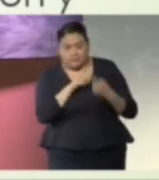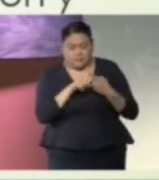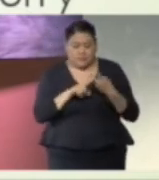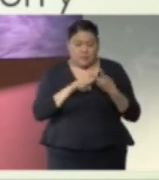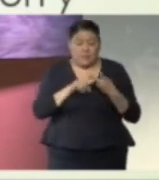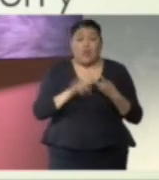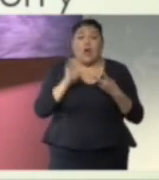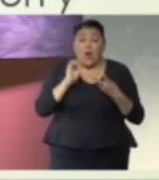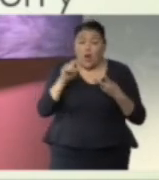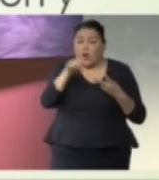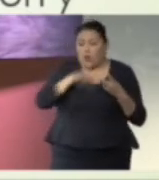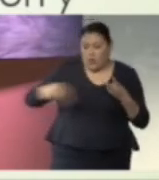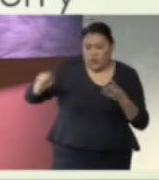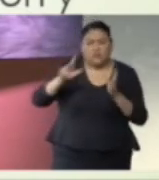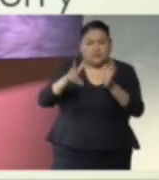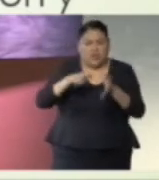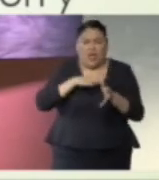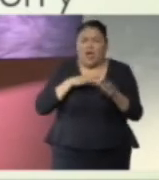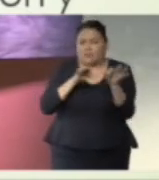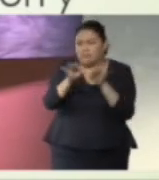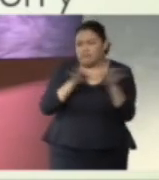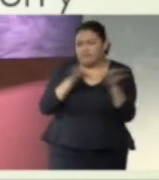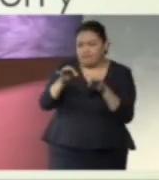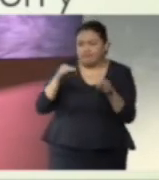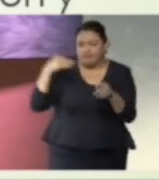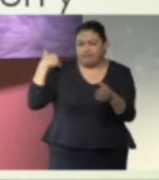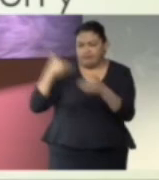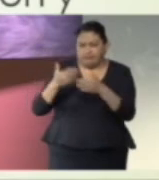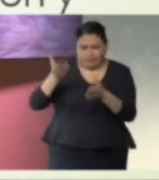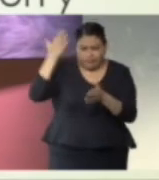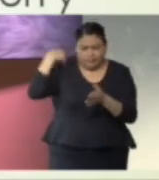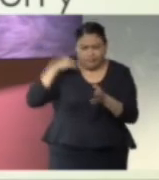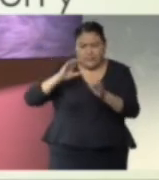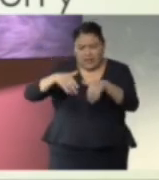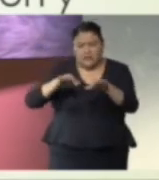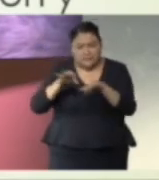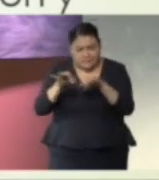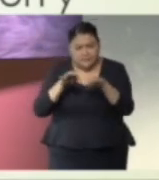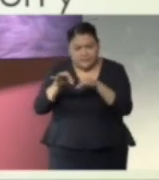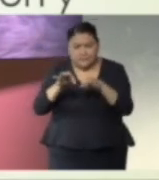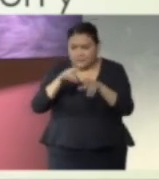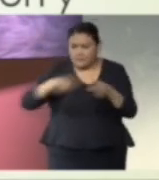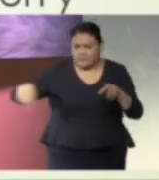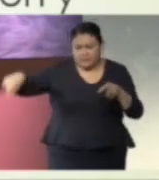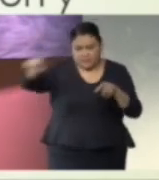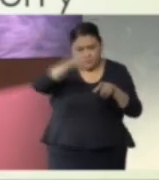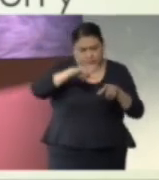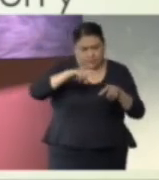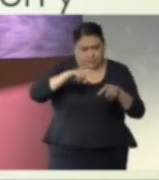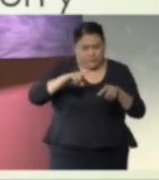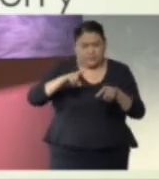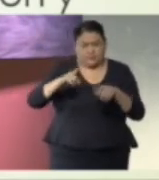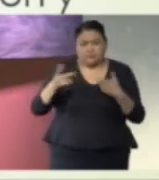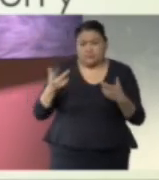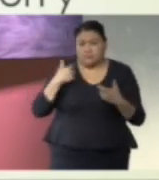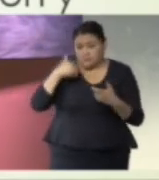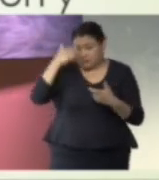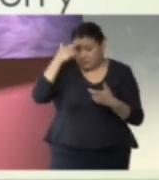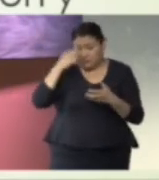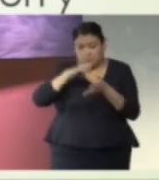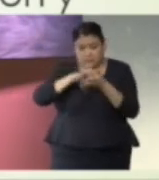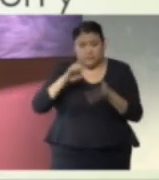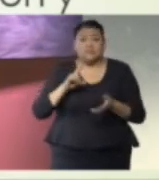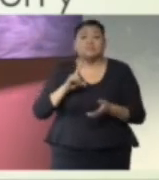ya participa en él. Para la visión feminista de la economía o